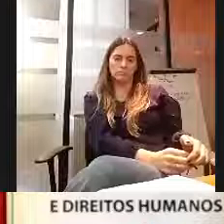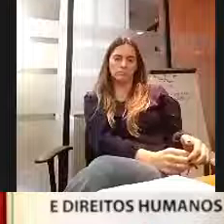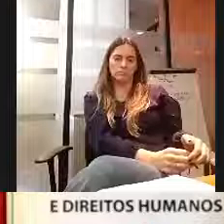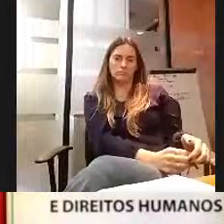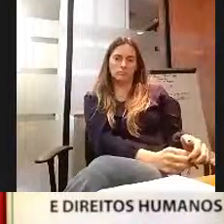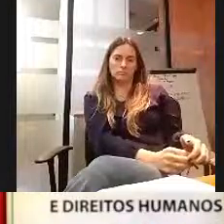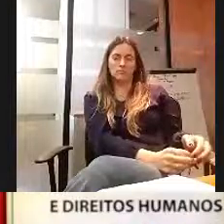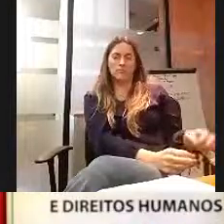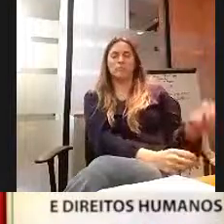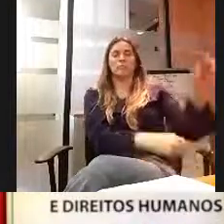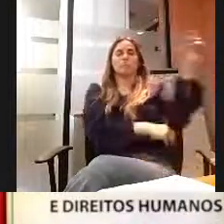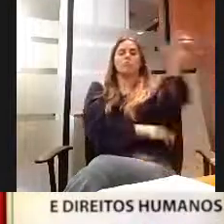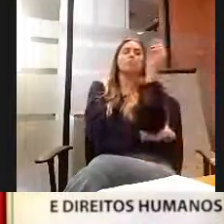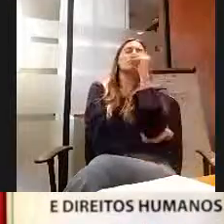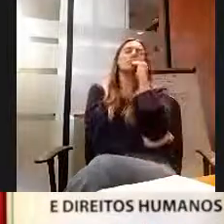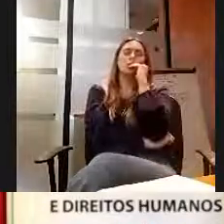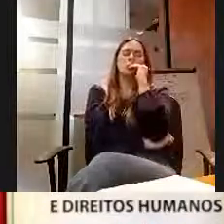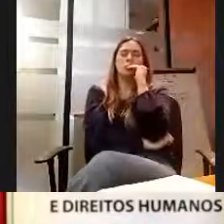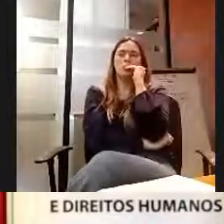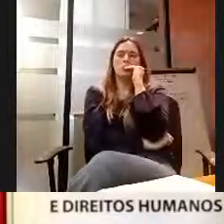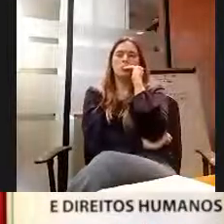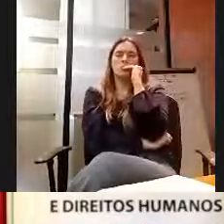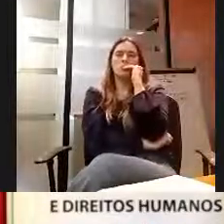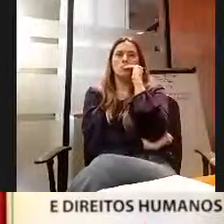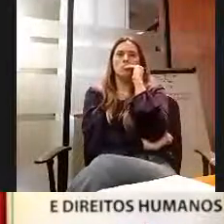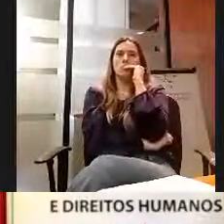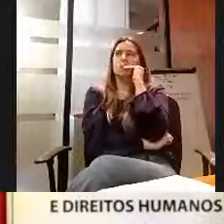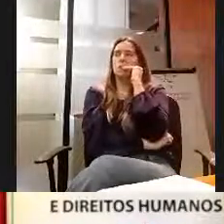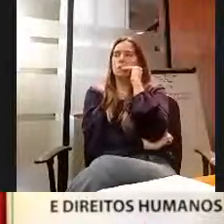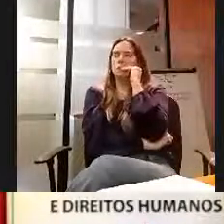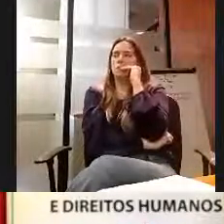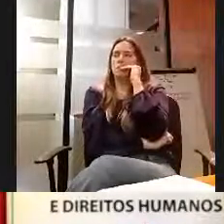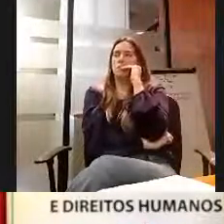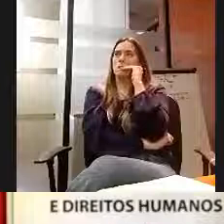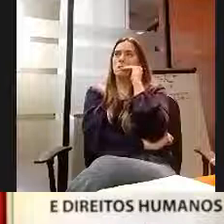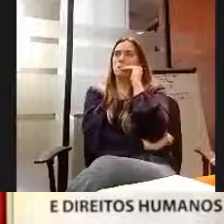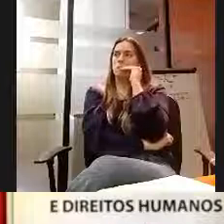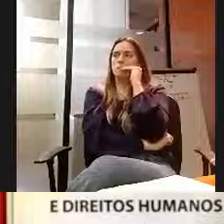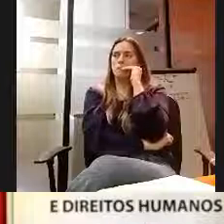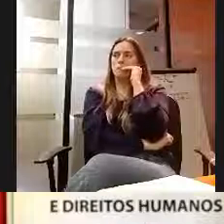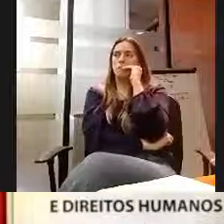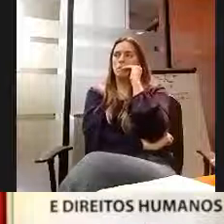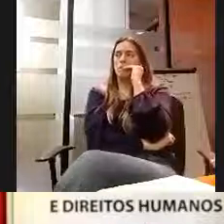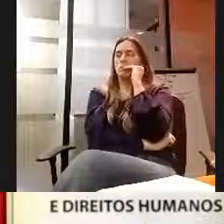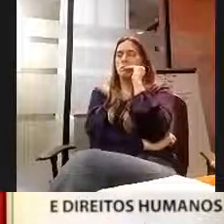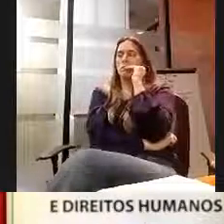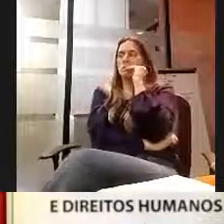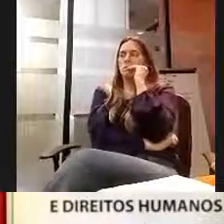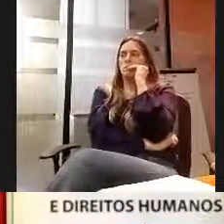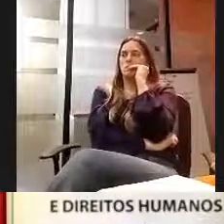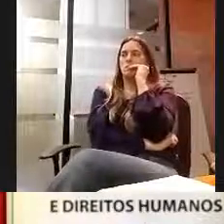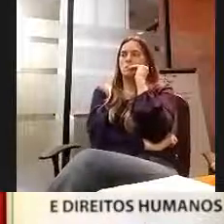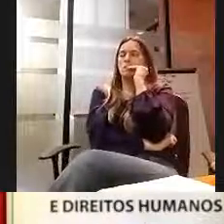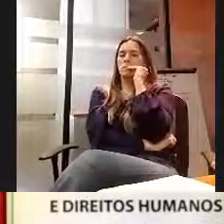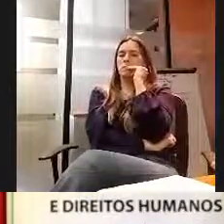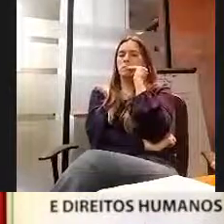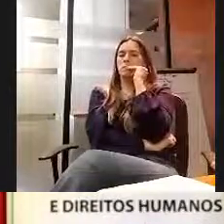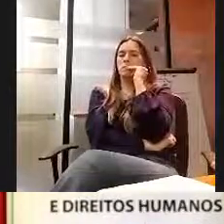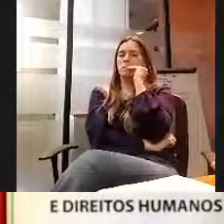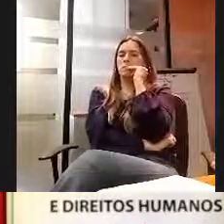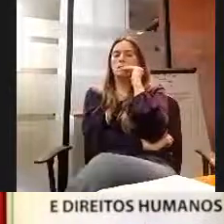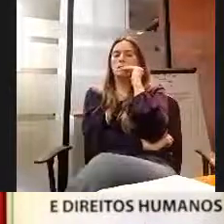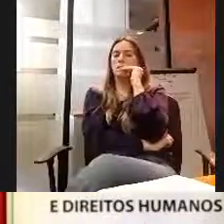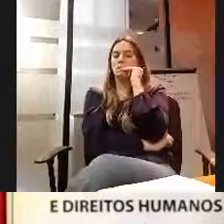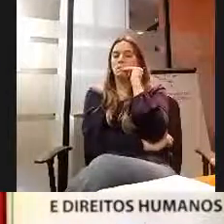que nosotros tenemos preguntas, tenemos parafraseos, legitimaciones, resúmenes, los mediadores trabajamos con eso. Entonces tengo que tener